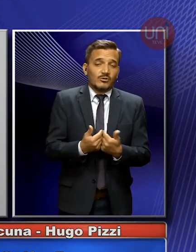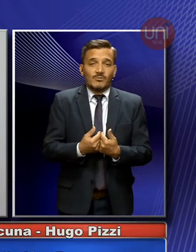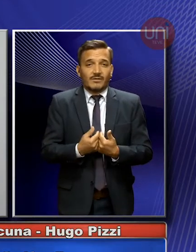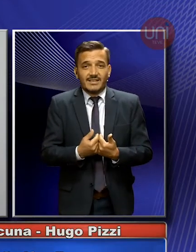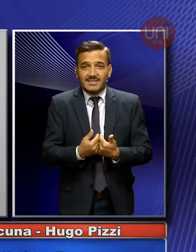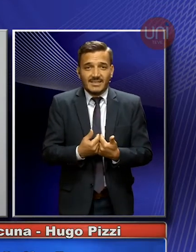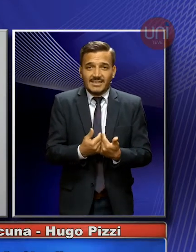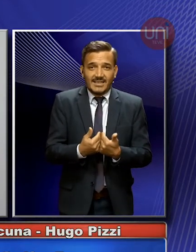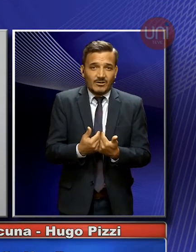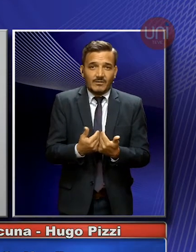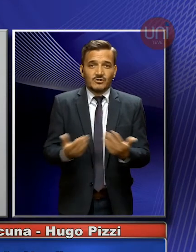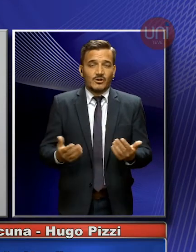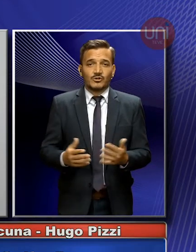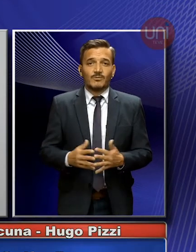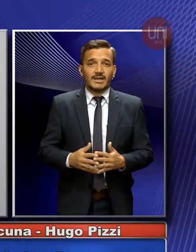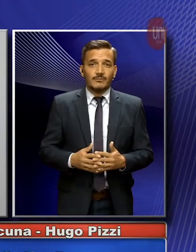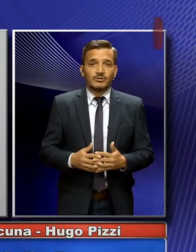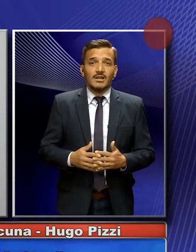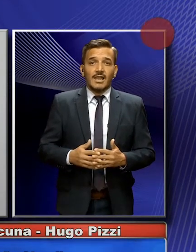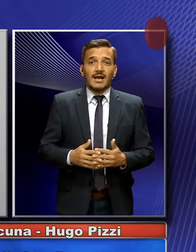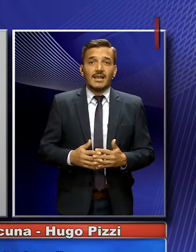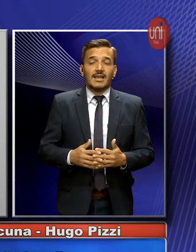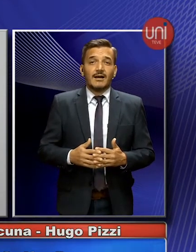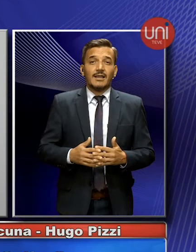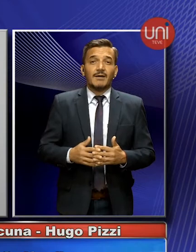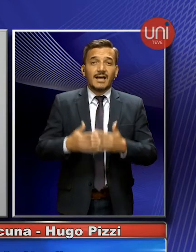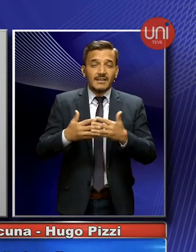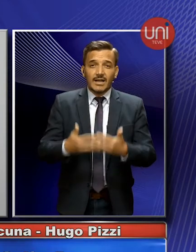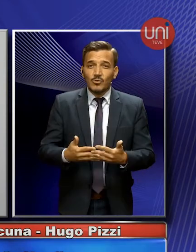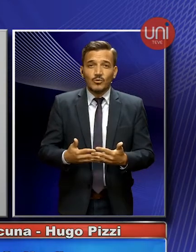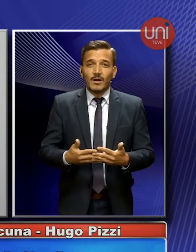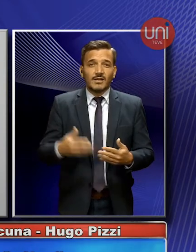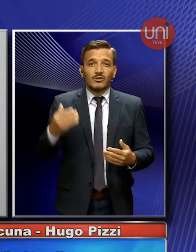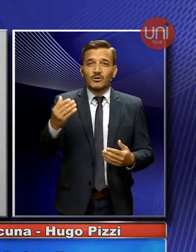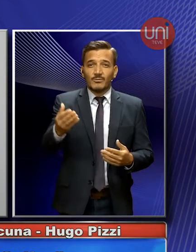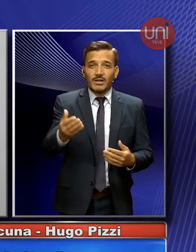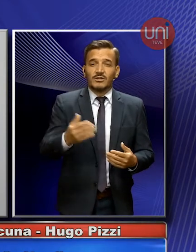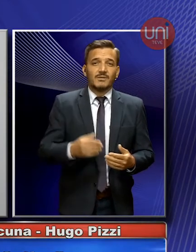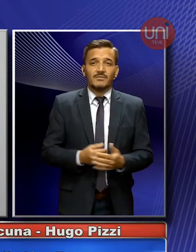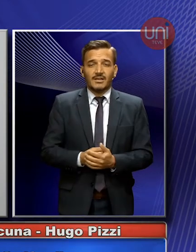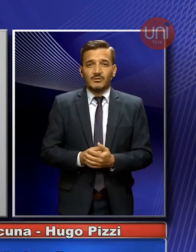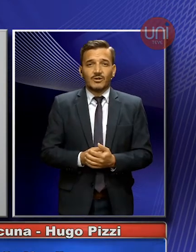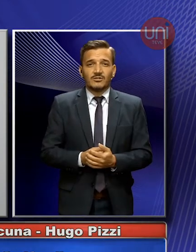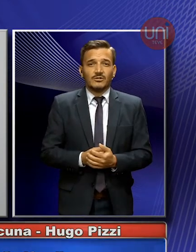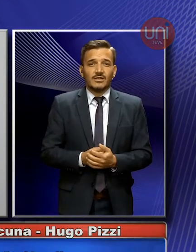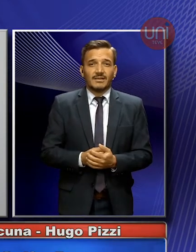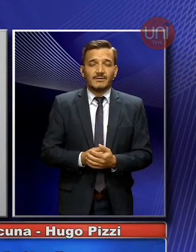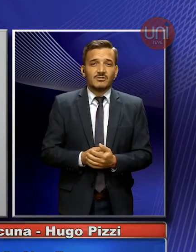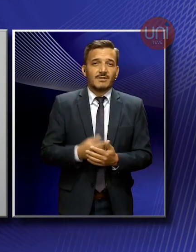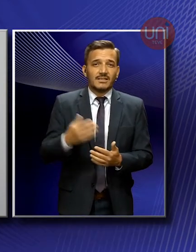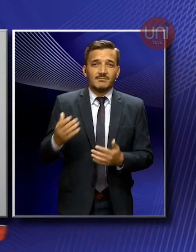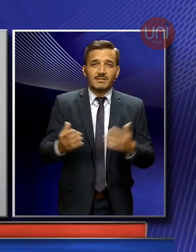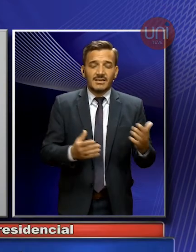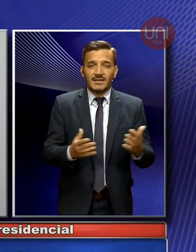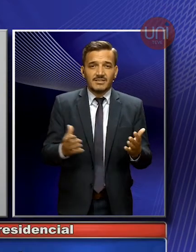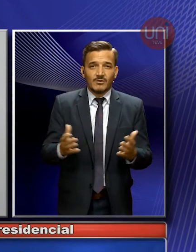como referencia directa con la información que nosotros manejamos, la bajada de la curva, hablando de conglomerado también, en nuestro caso del departamento San Martín,